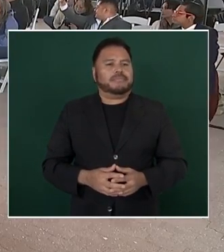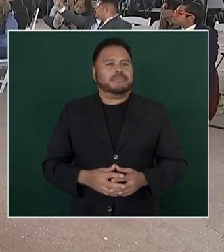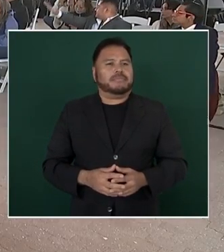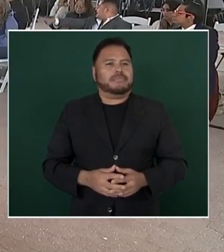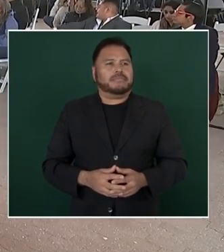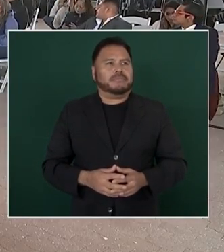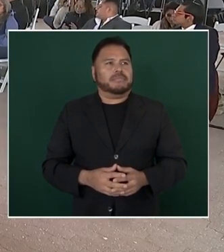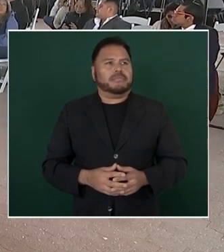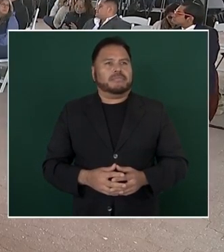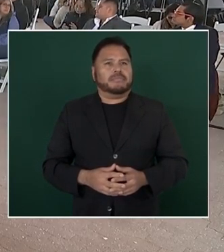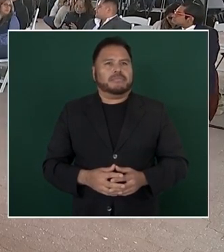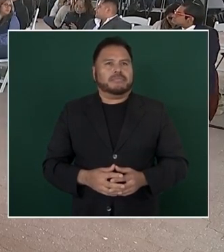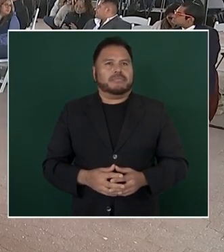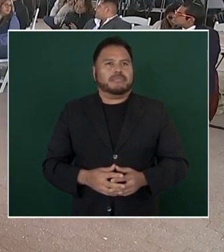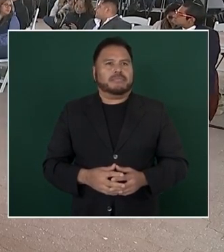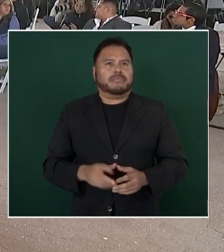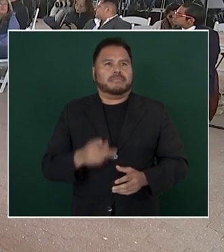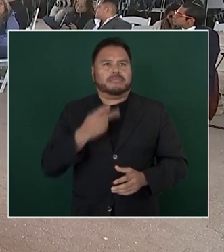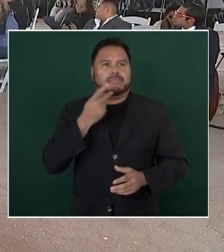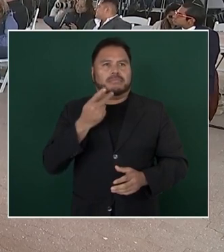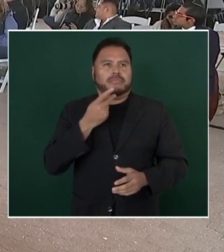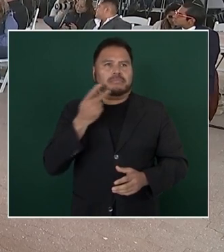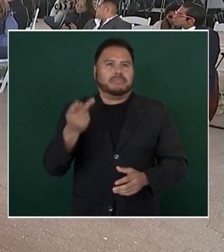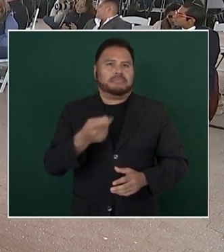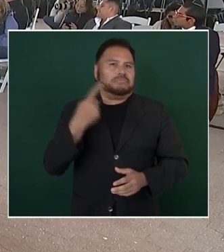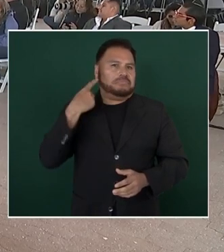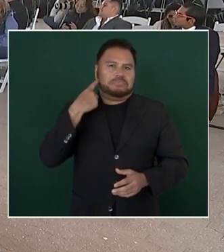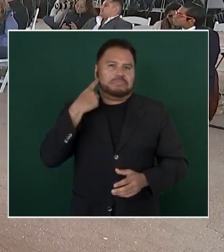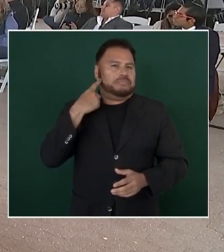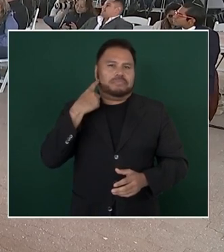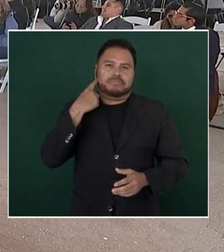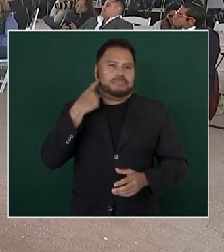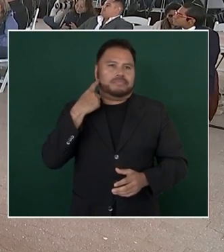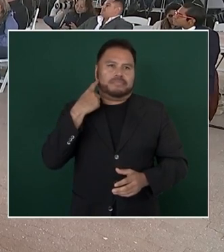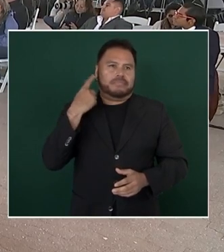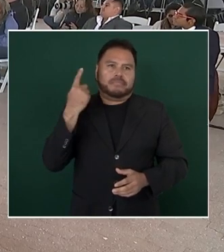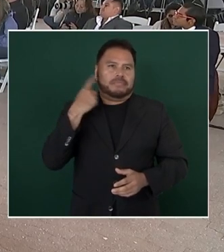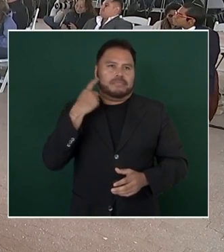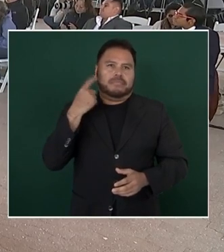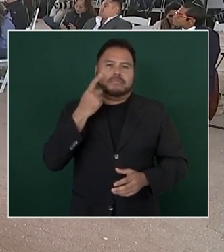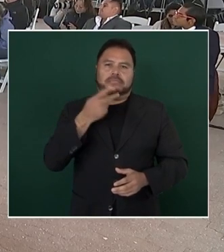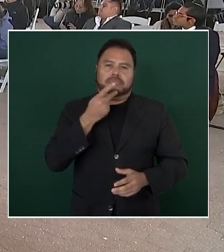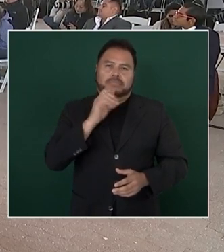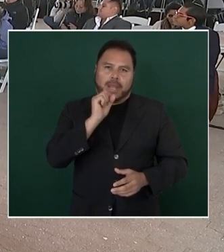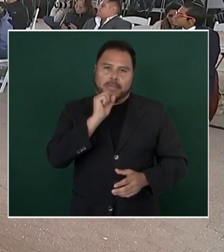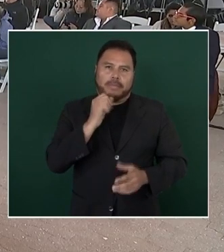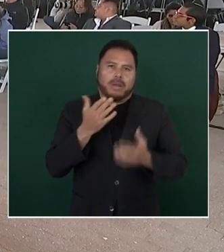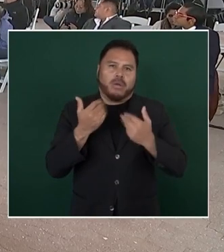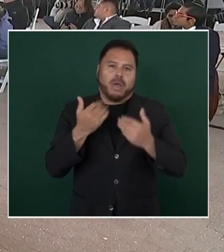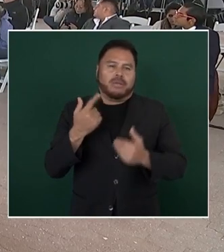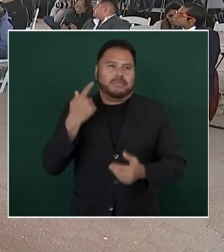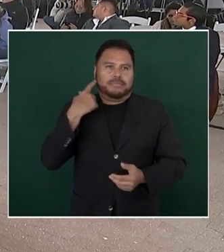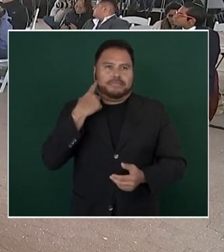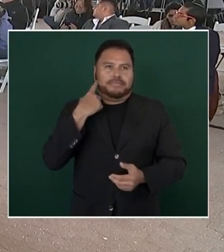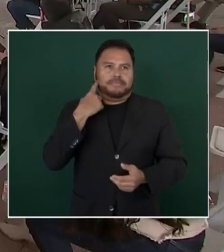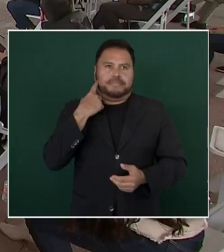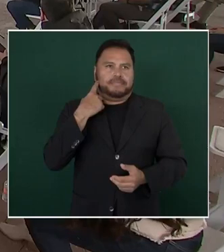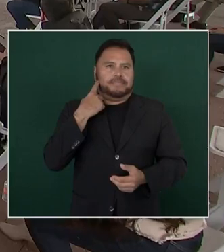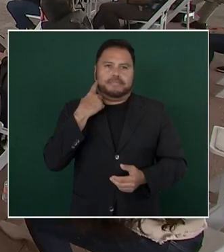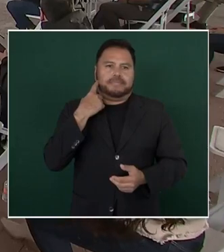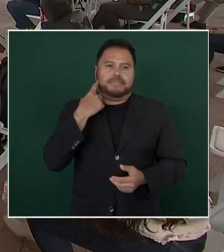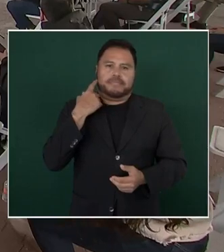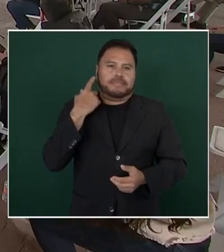Presidente, ya para bajar un poquito la presión de la entrevista, el gobierno actual, Lina El Pilar, ha hecho